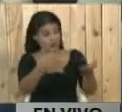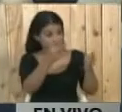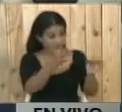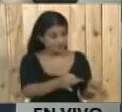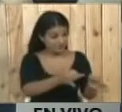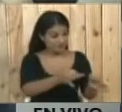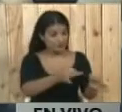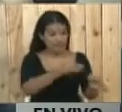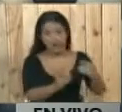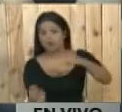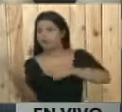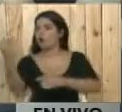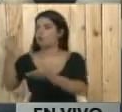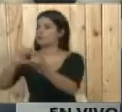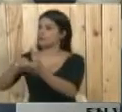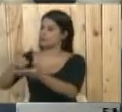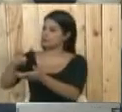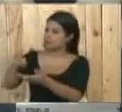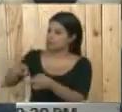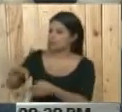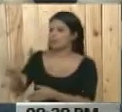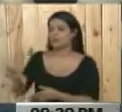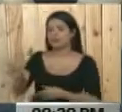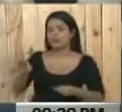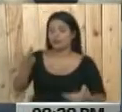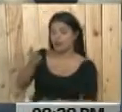no? La vivienda.